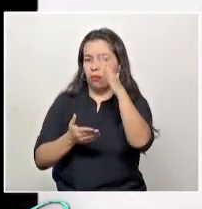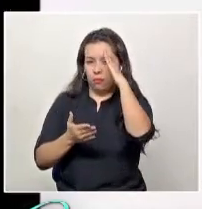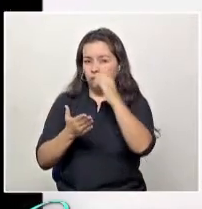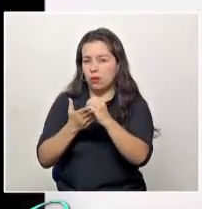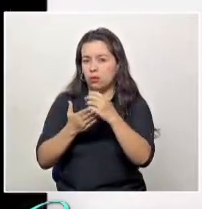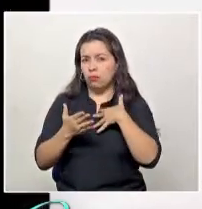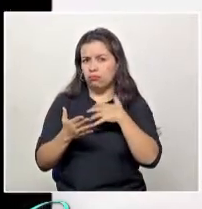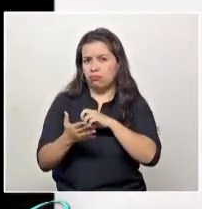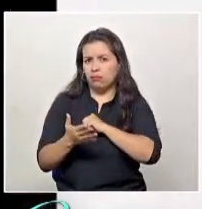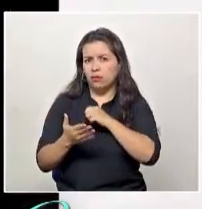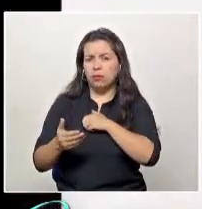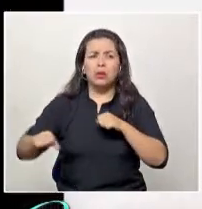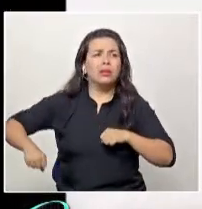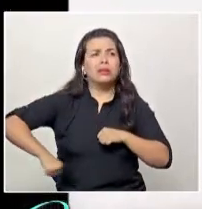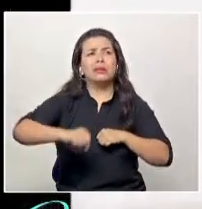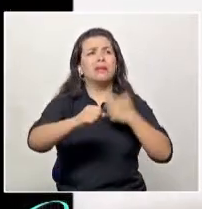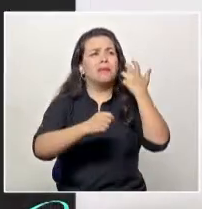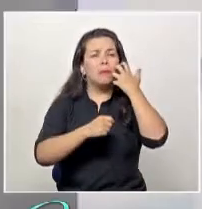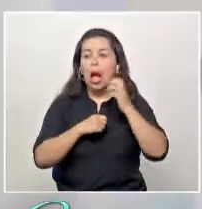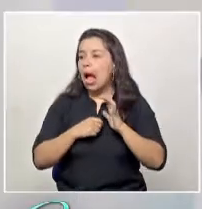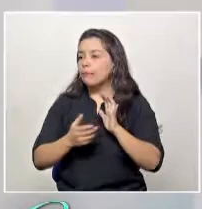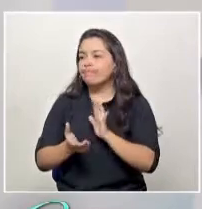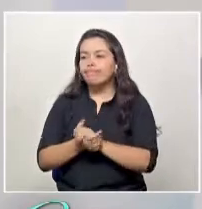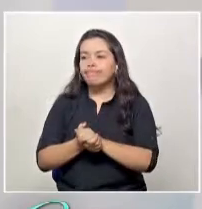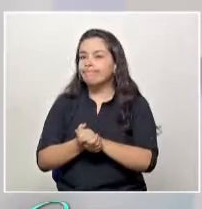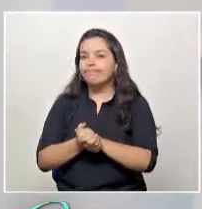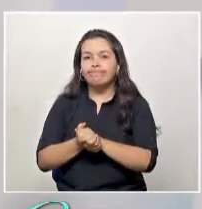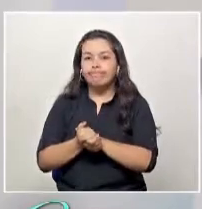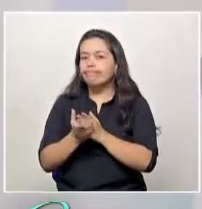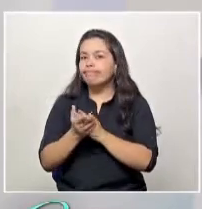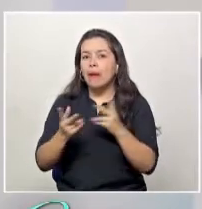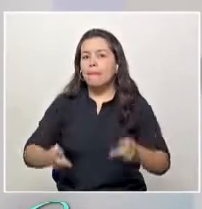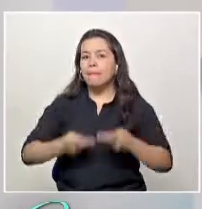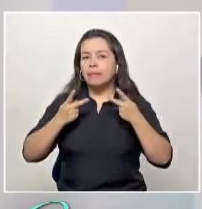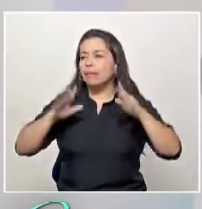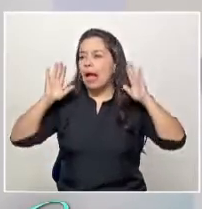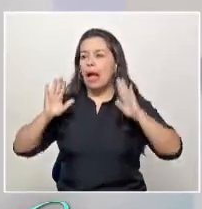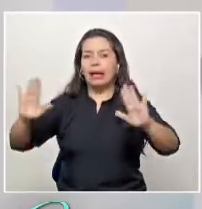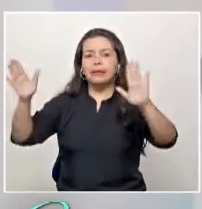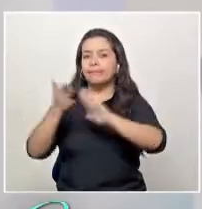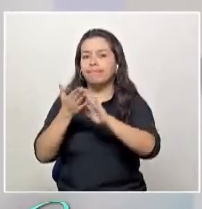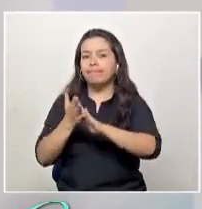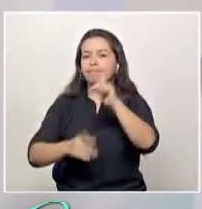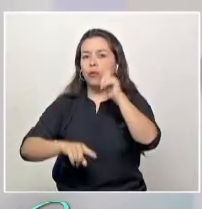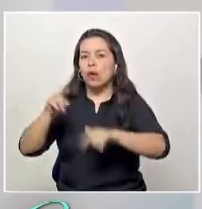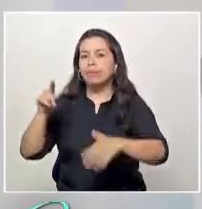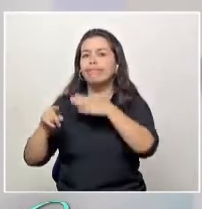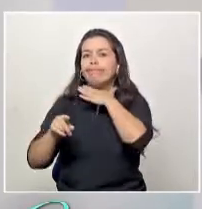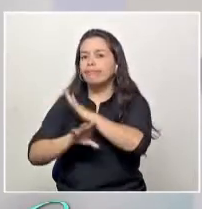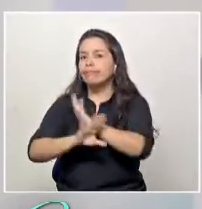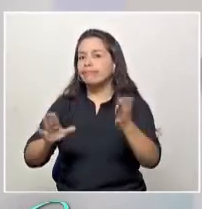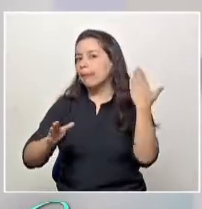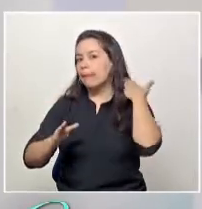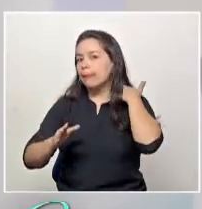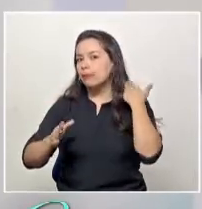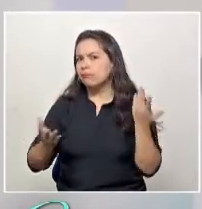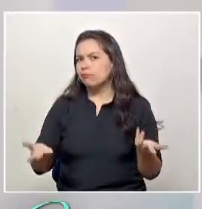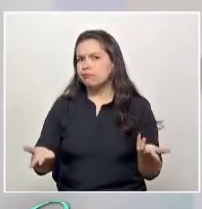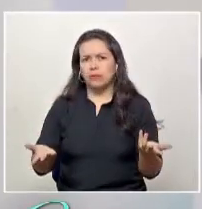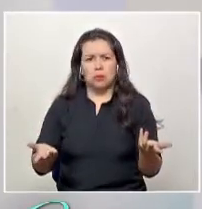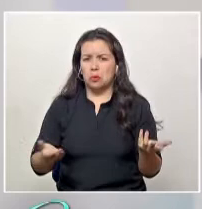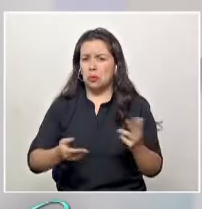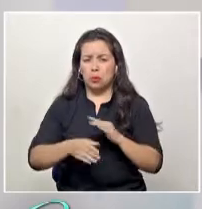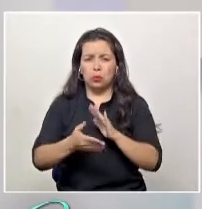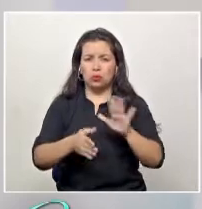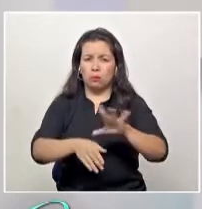es muy triste que uno vaya con una enfermedad y le digan, pues tiene que convivir con eso y a usted ya no hay nada más que hacerle y ya. No, así no es la